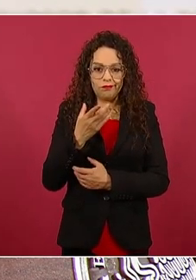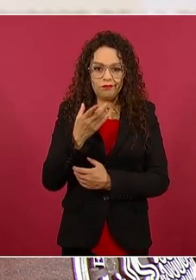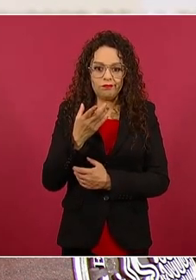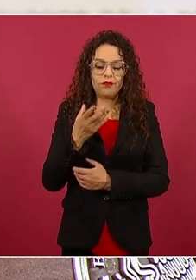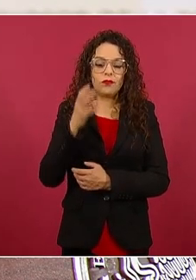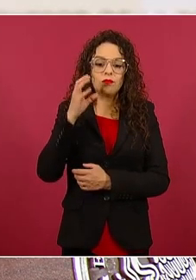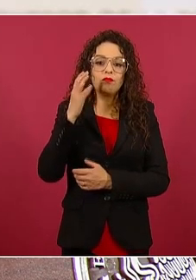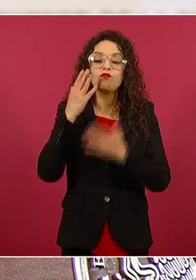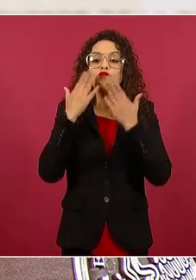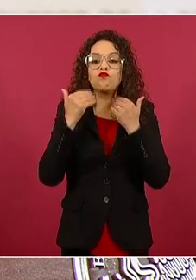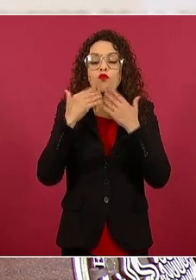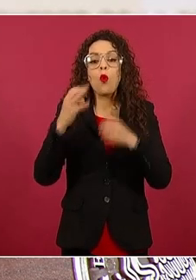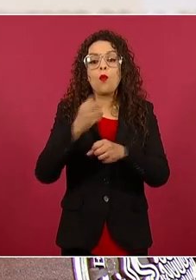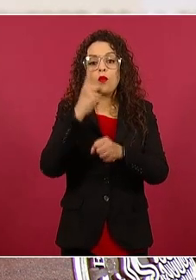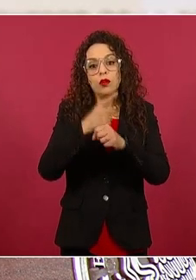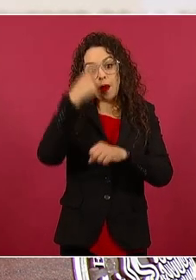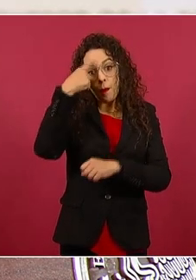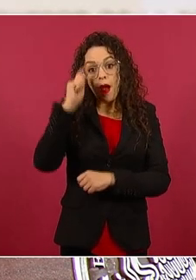de pensionarse